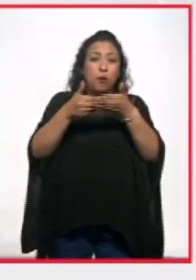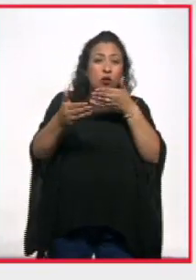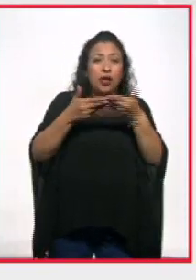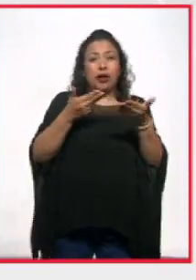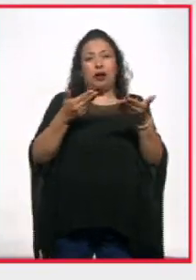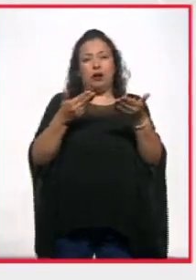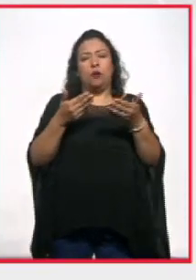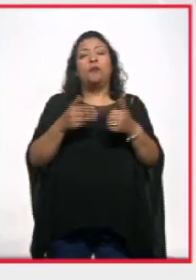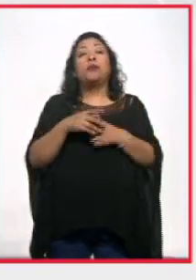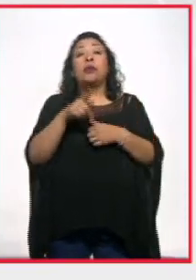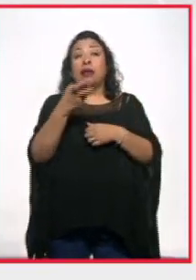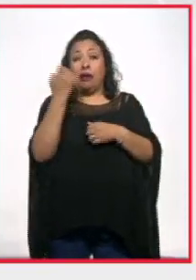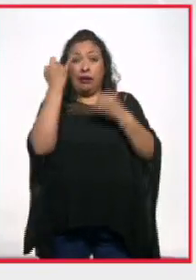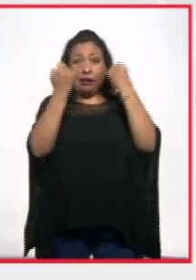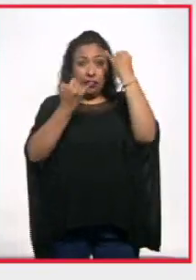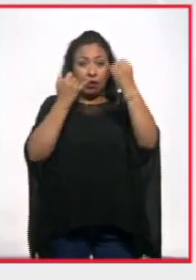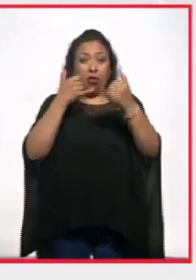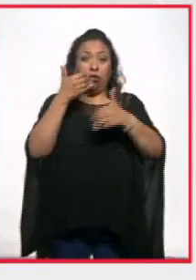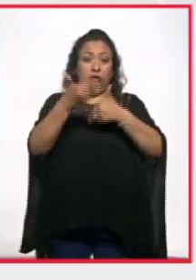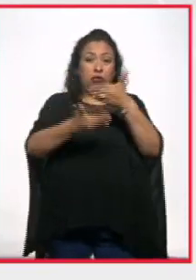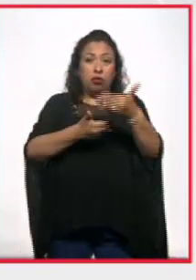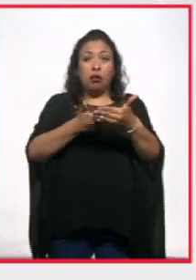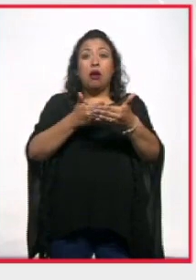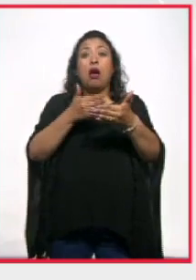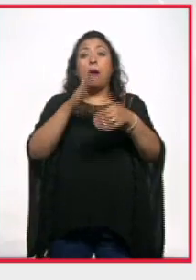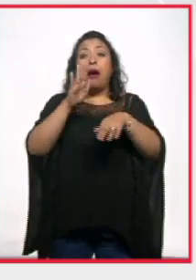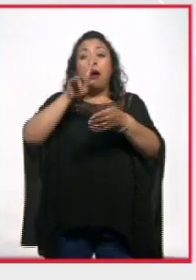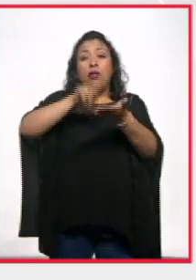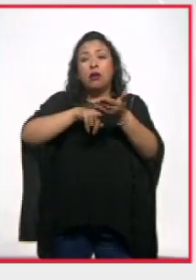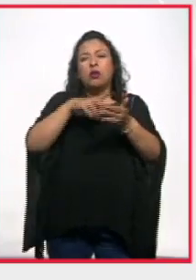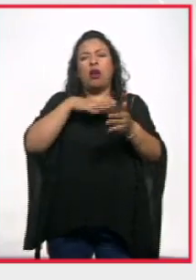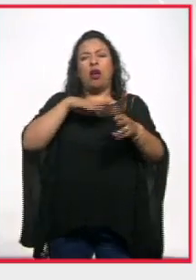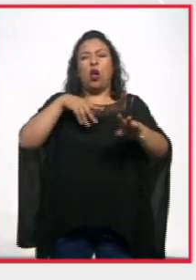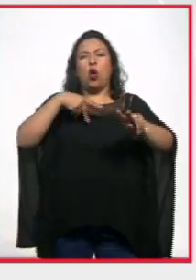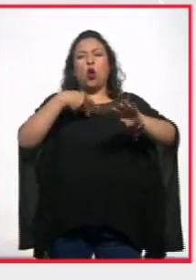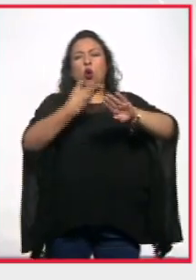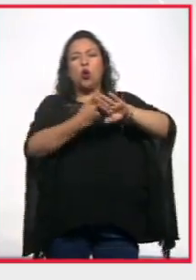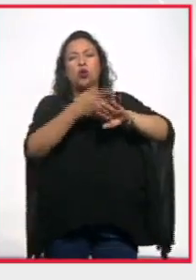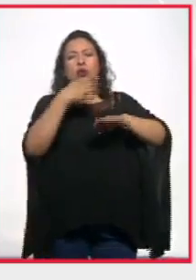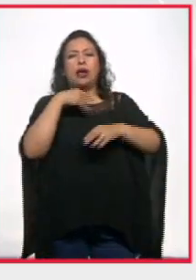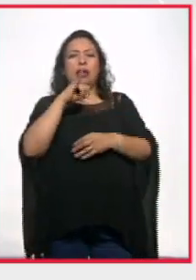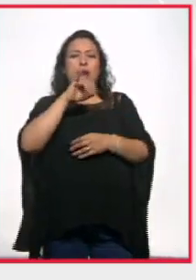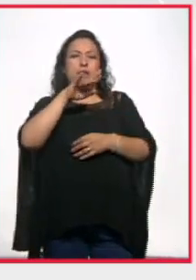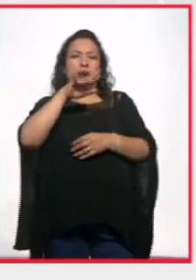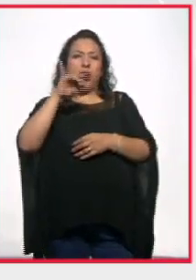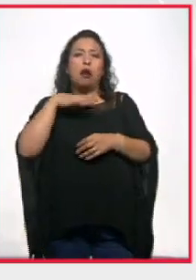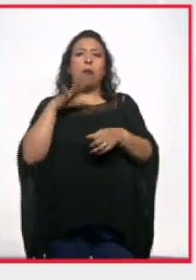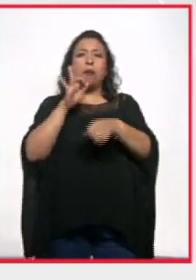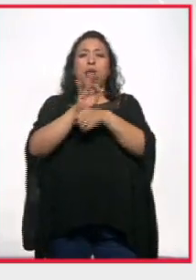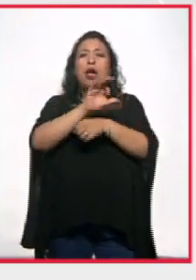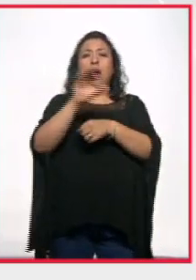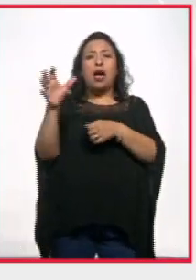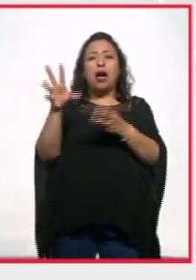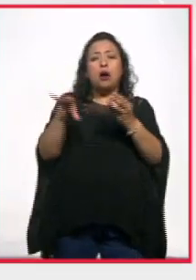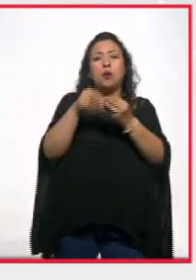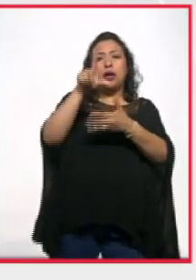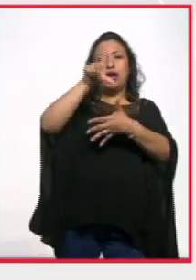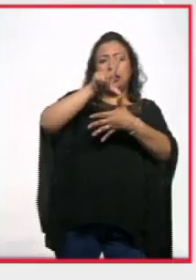contemporáneo. Dichas ideas progresistas se destacaron en contra del imperialismo y en favor de la integración